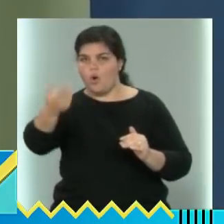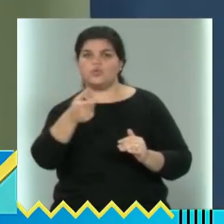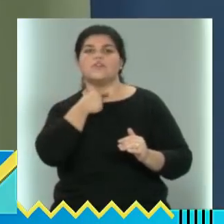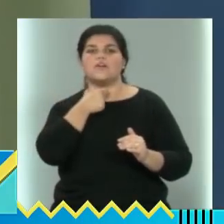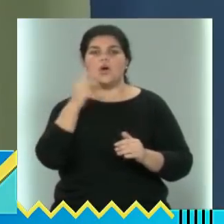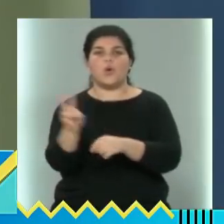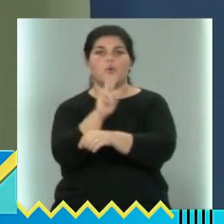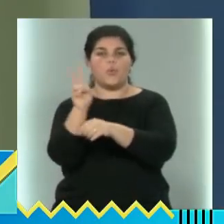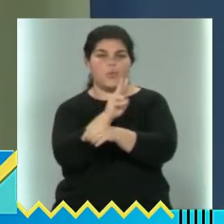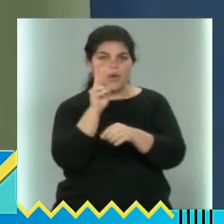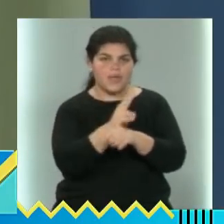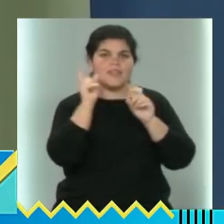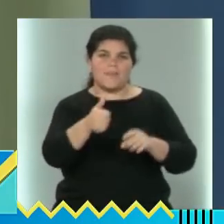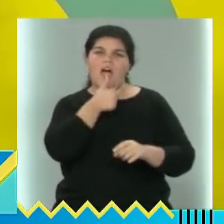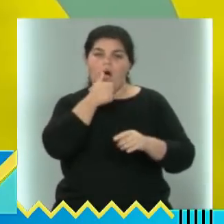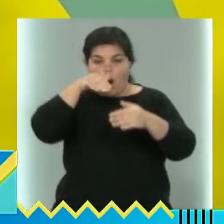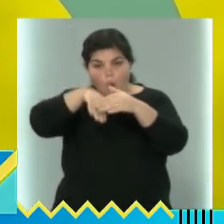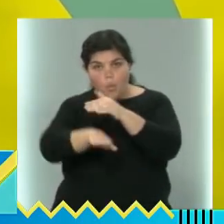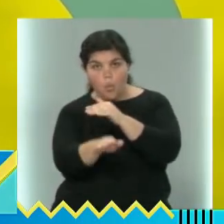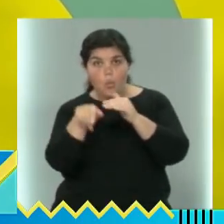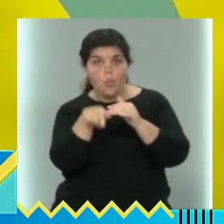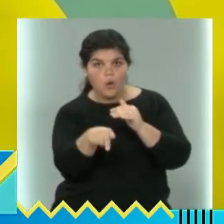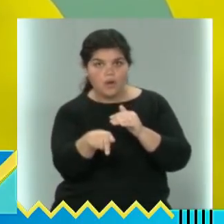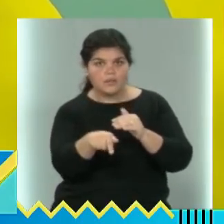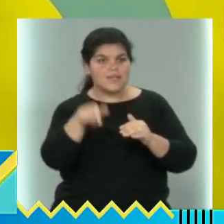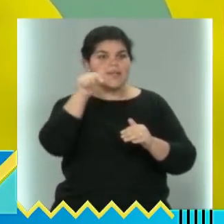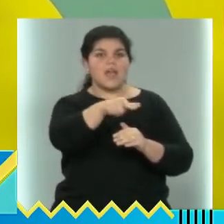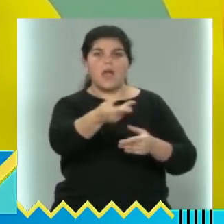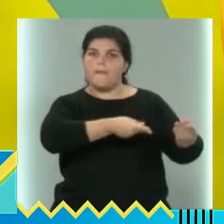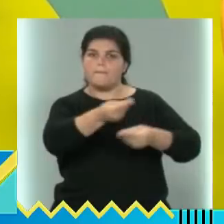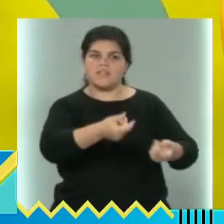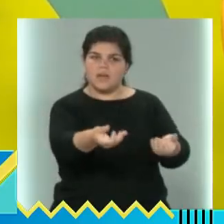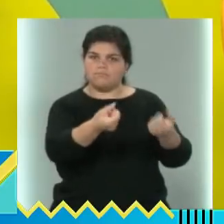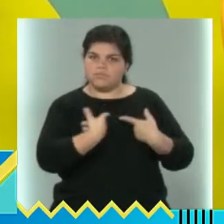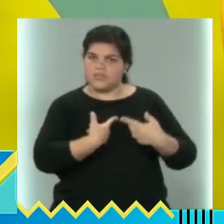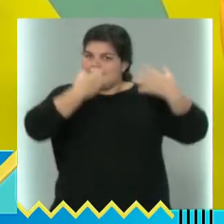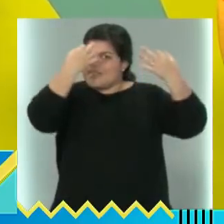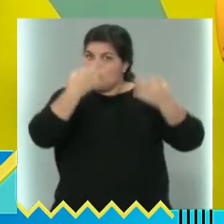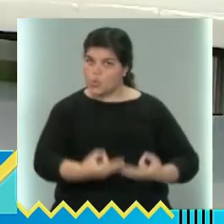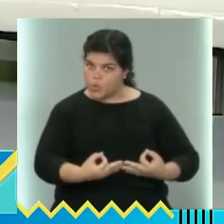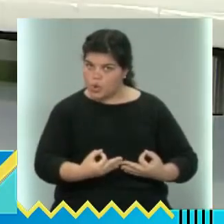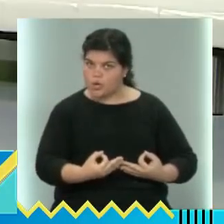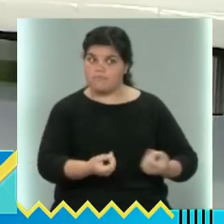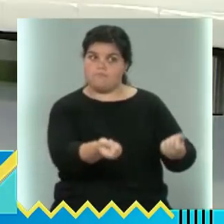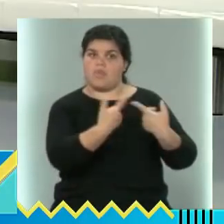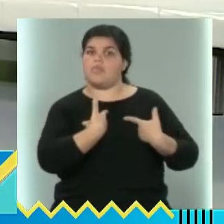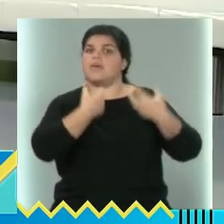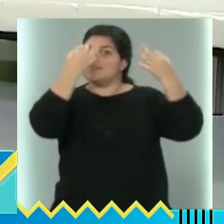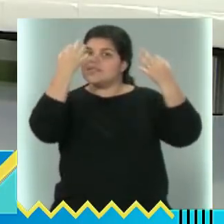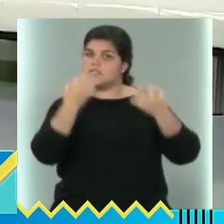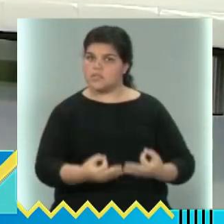cuidar, fundamentalmente los acuíferos, te garantiza la estanqueidad suficiente, y esto se garantiza, ¿viste?, de que